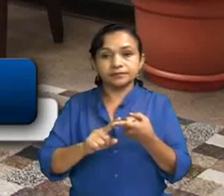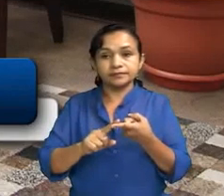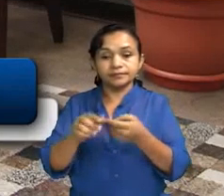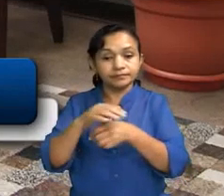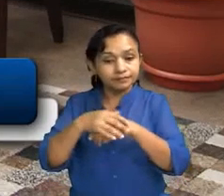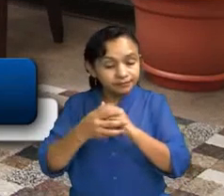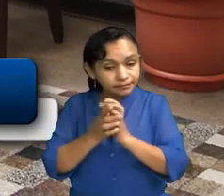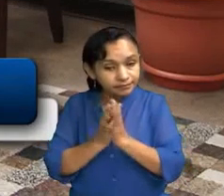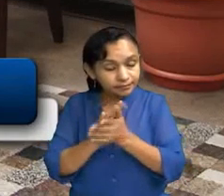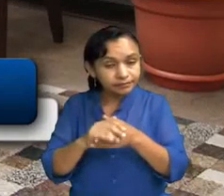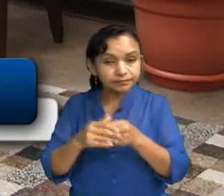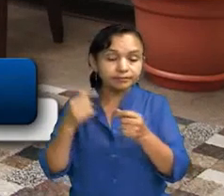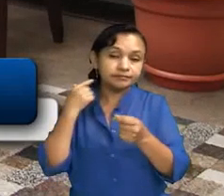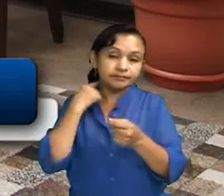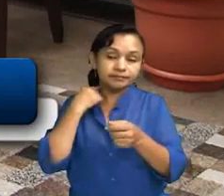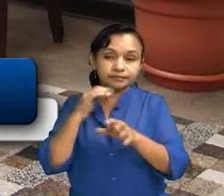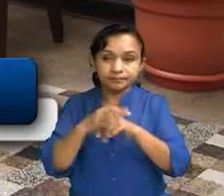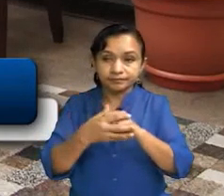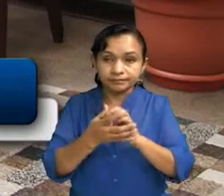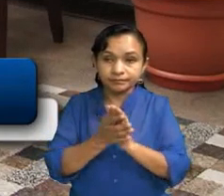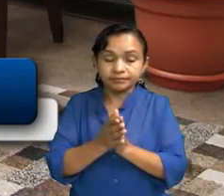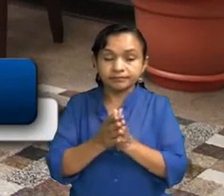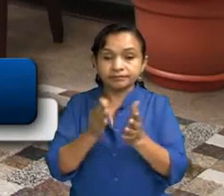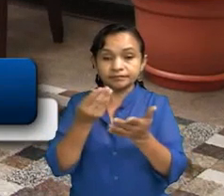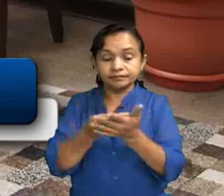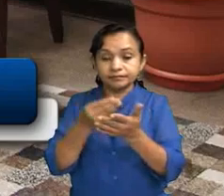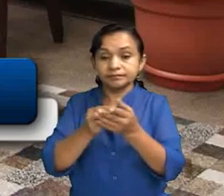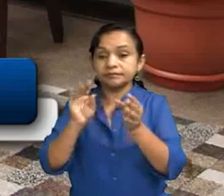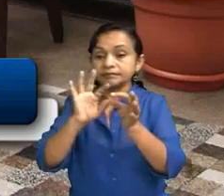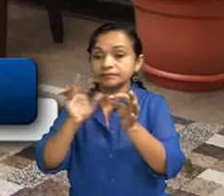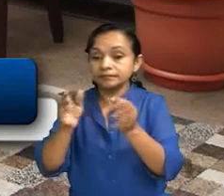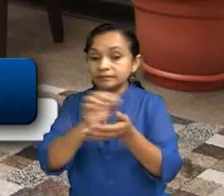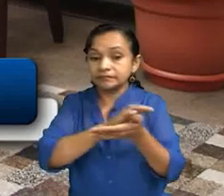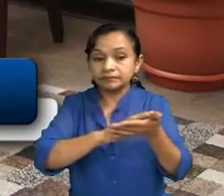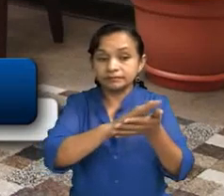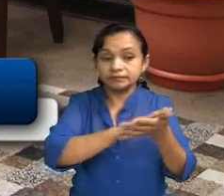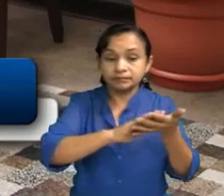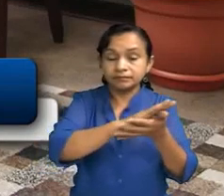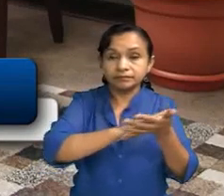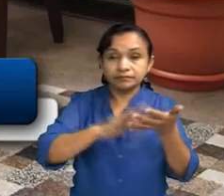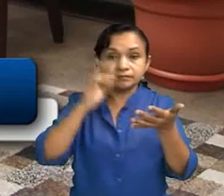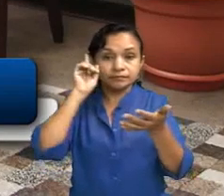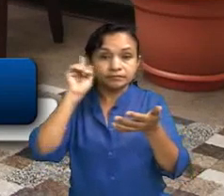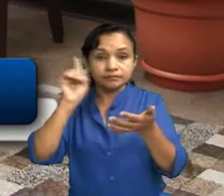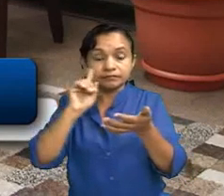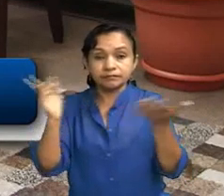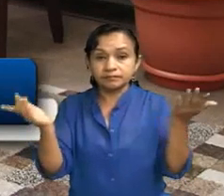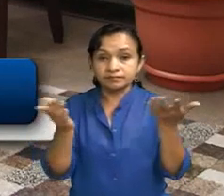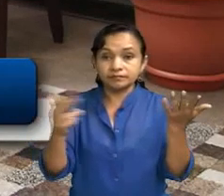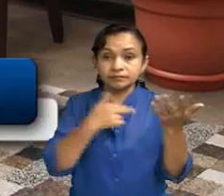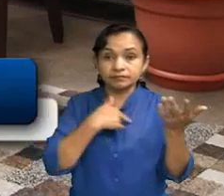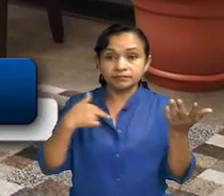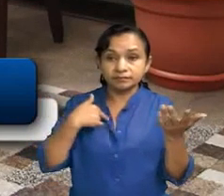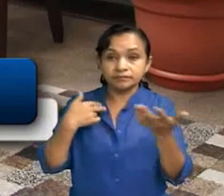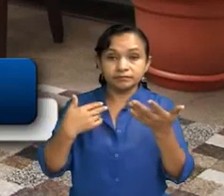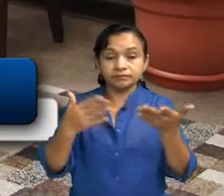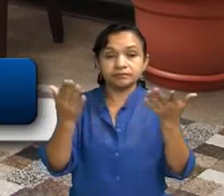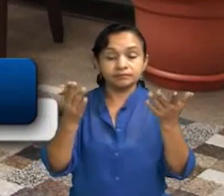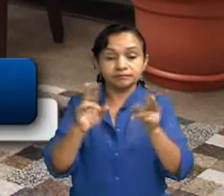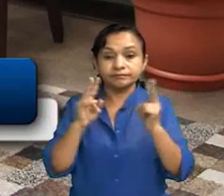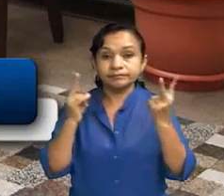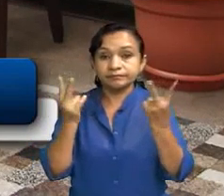lavarnos constantemente las manos. Si compramos una fruta, lavar esa fruta, porque no sabemos dónde estuvo, pues, ni de dónde viene la verdura,